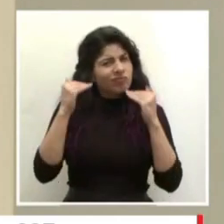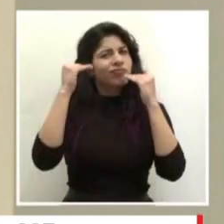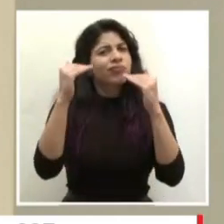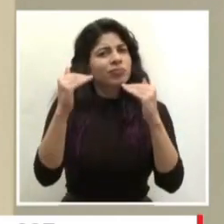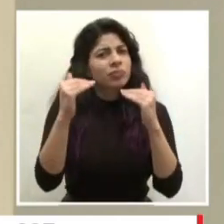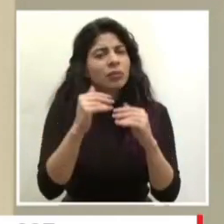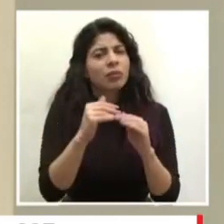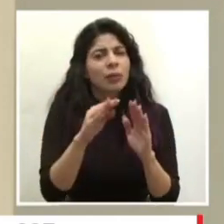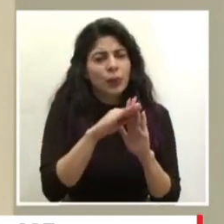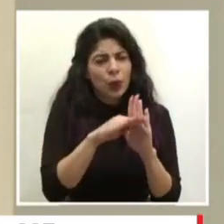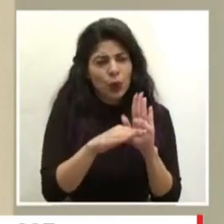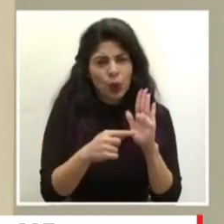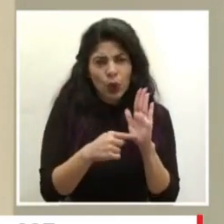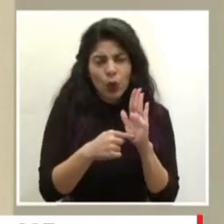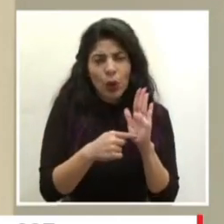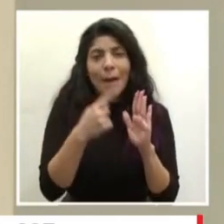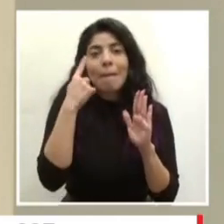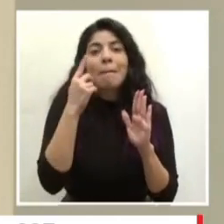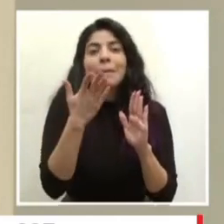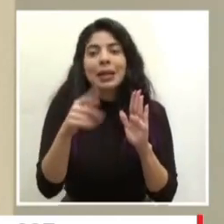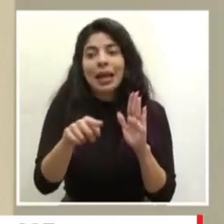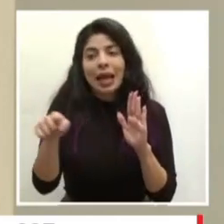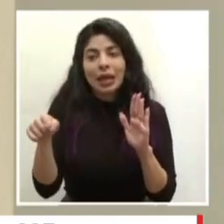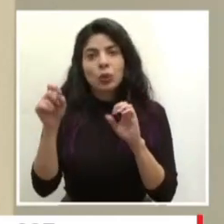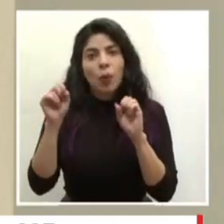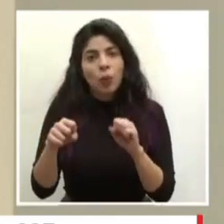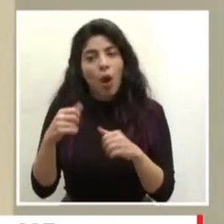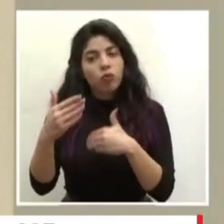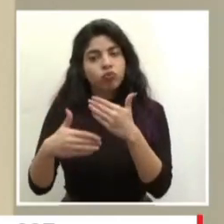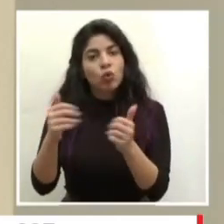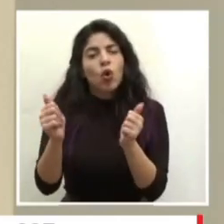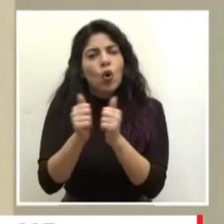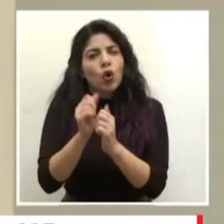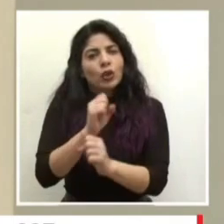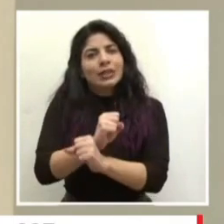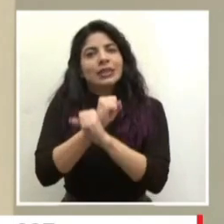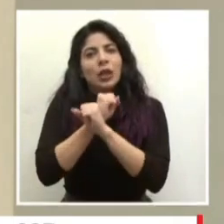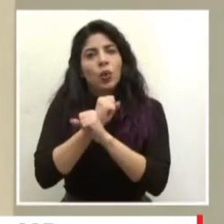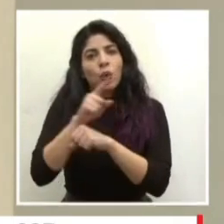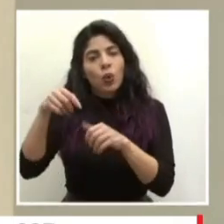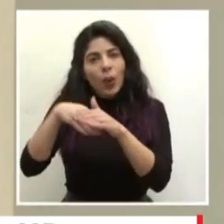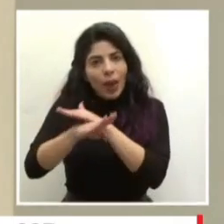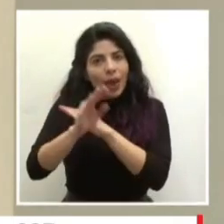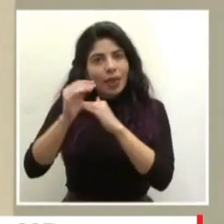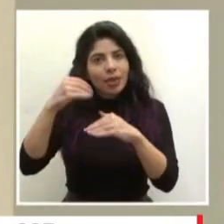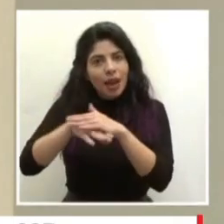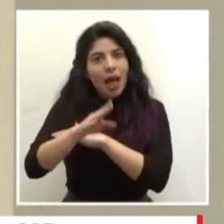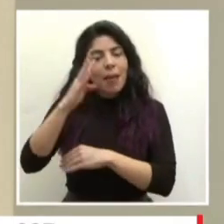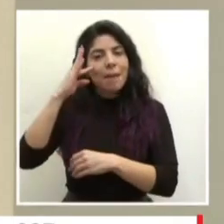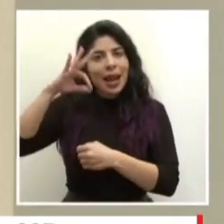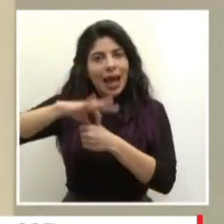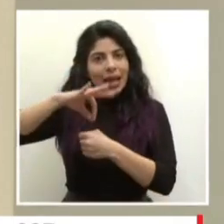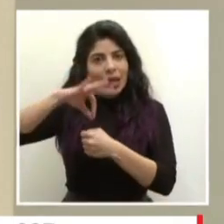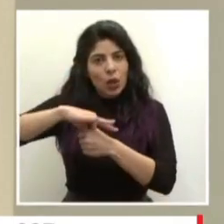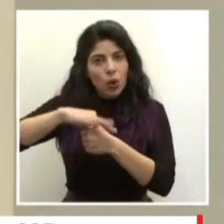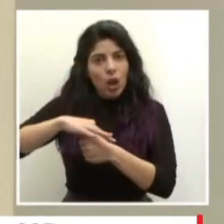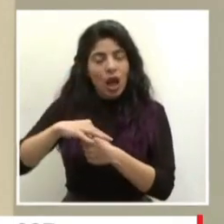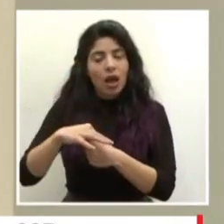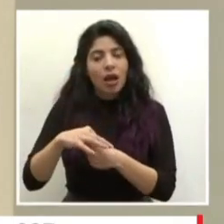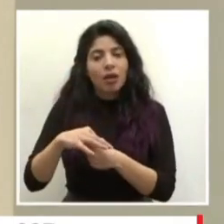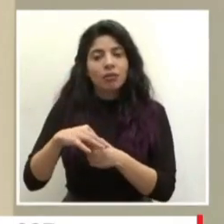nivel de protocolo para que justamente se dé lo más seguro ese ingreso en actividad agrícola. Y ahí ha